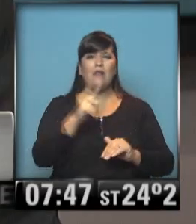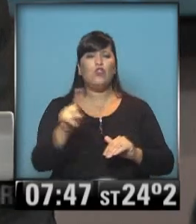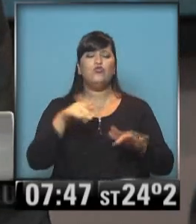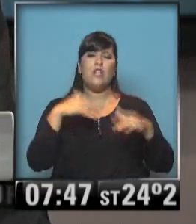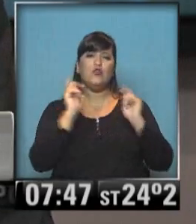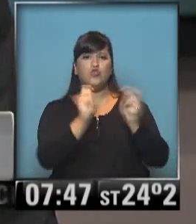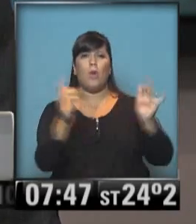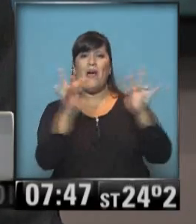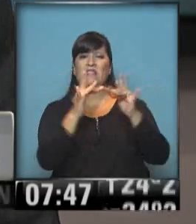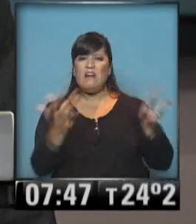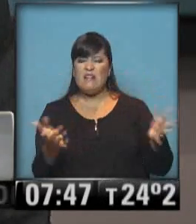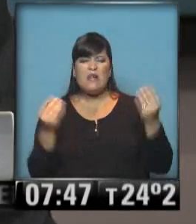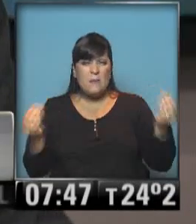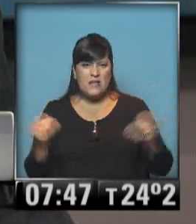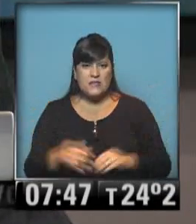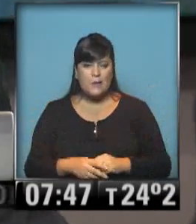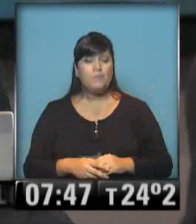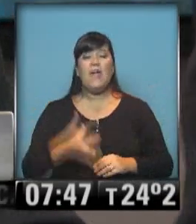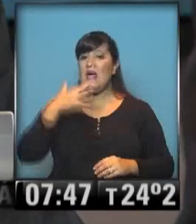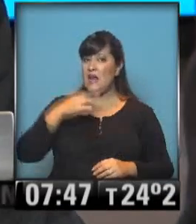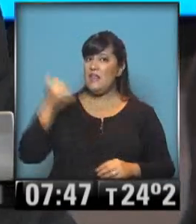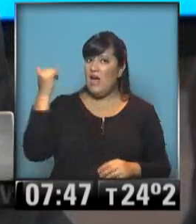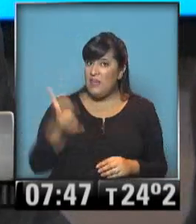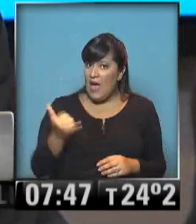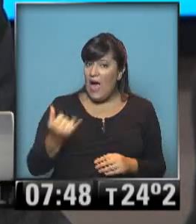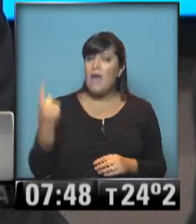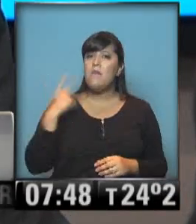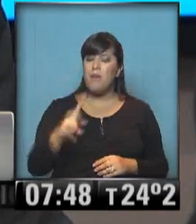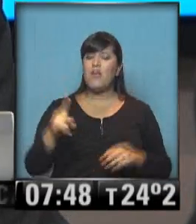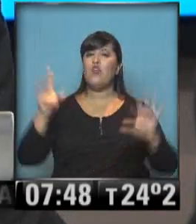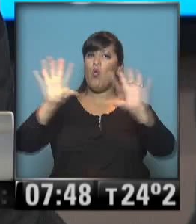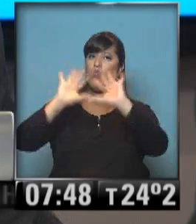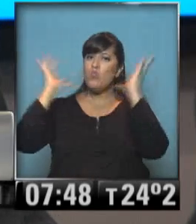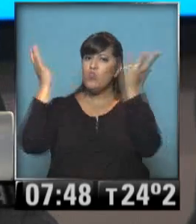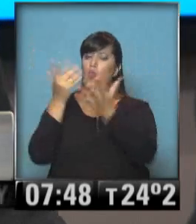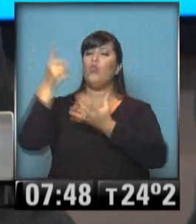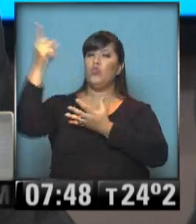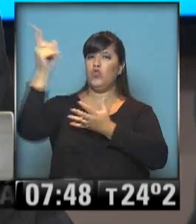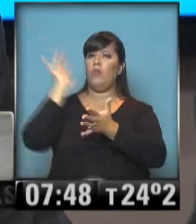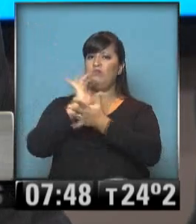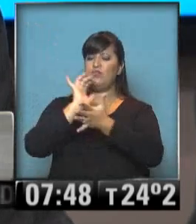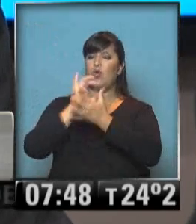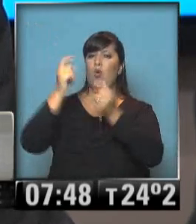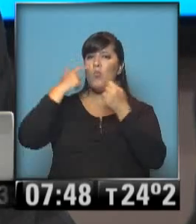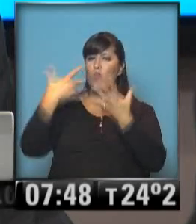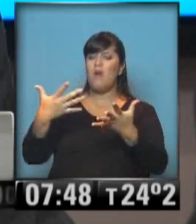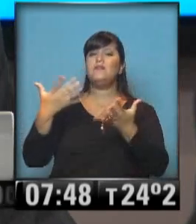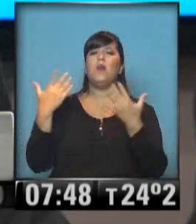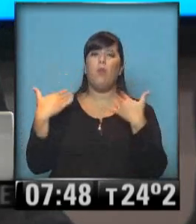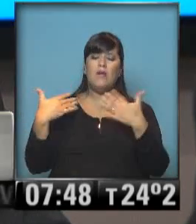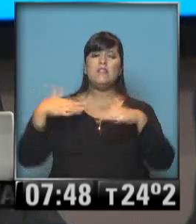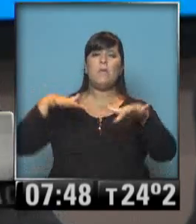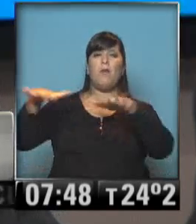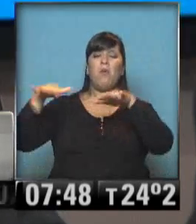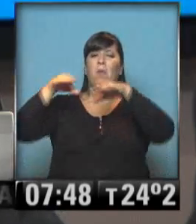en realidad existe Alejandro Lo que pasa que entre esa referencia internacional que puede tener eh un movimiento tenue